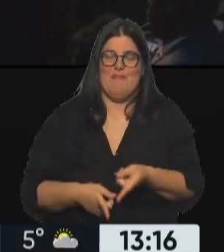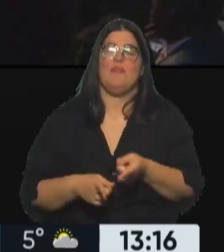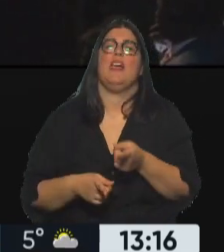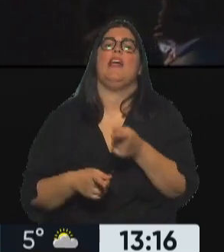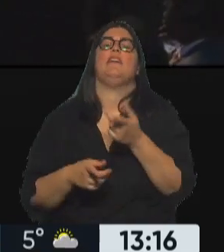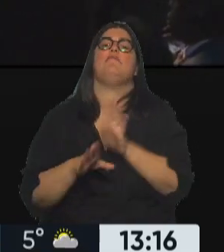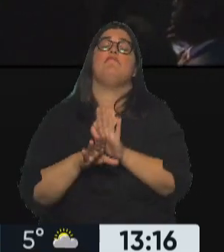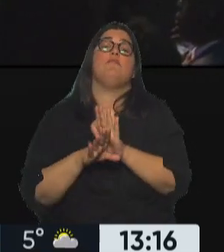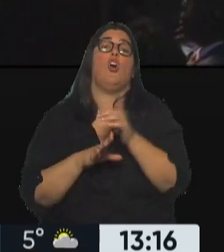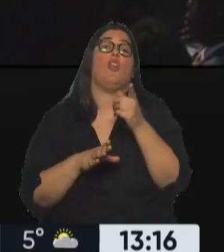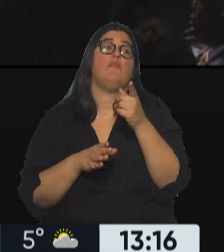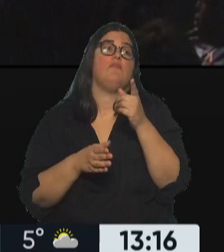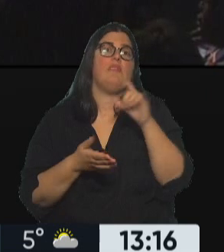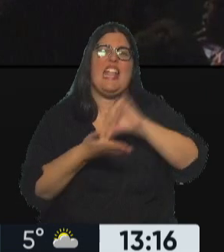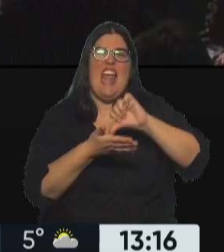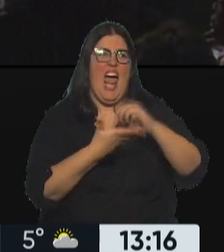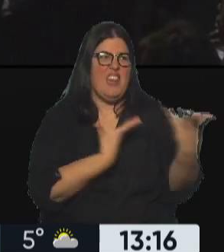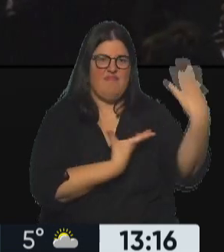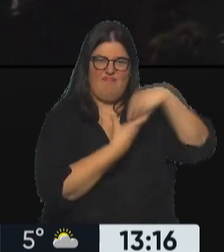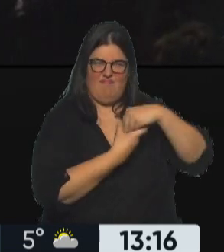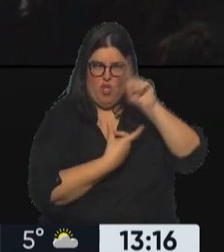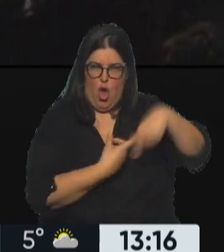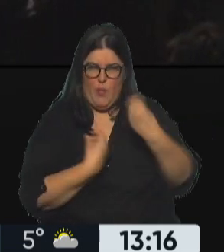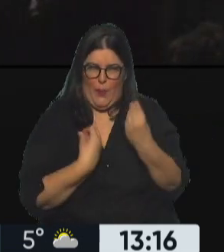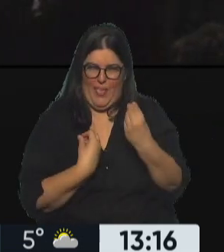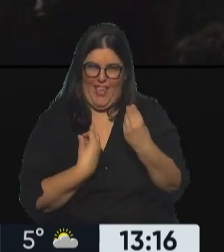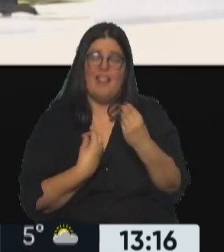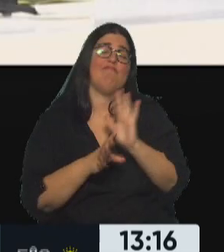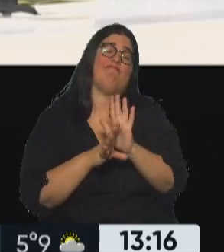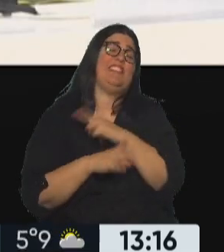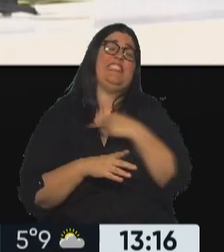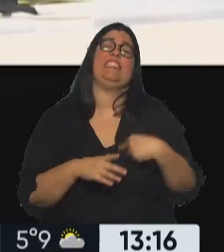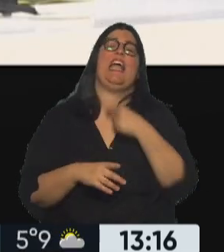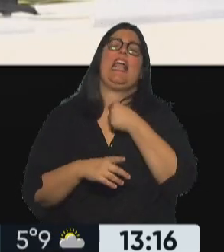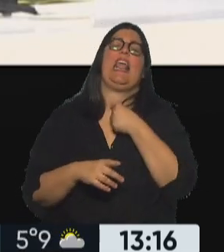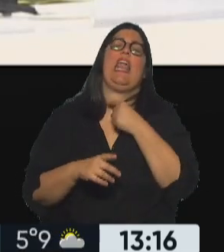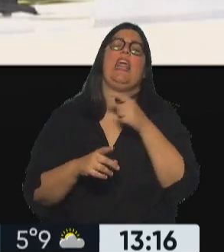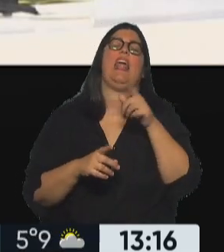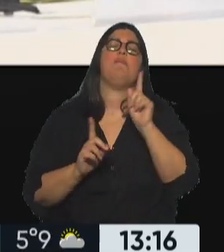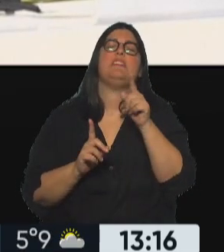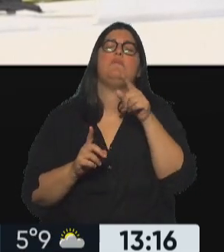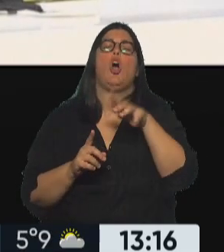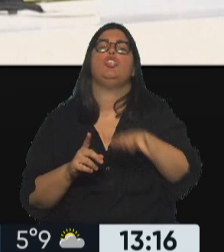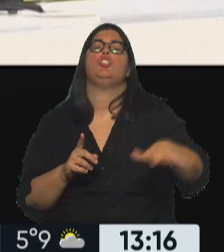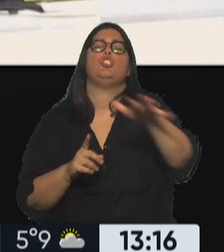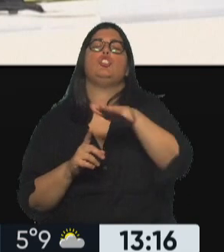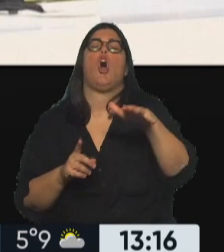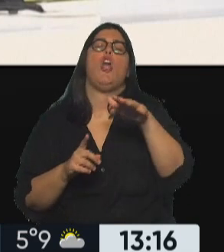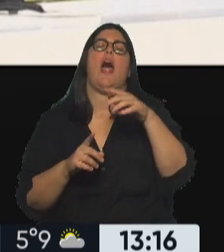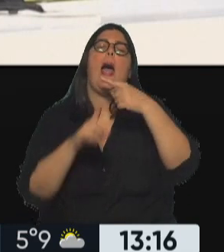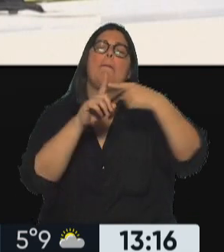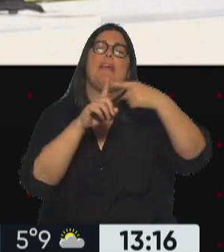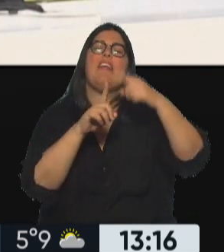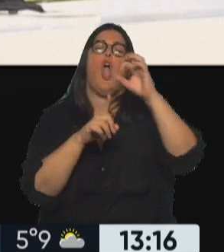por el interés chino en suavizar los conflictos en la zona de Medio Oriente. No nos olvidemos